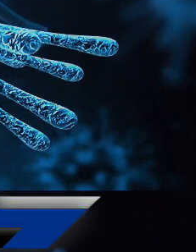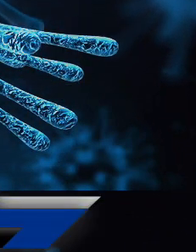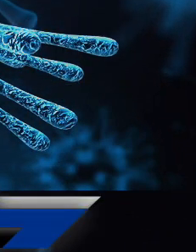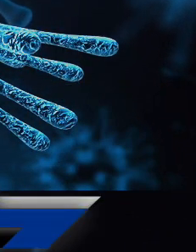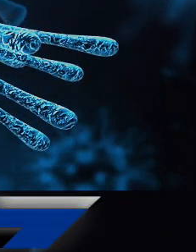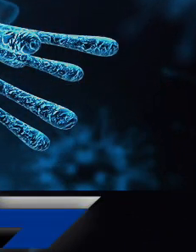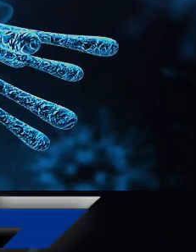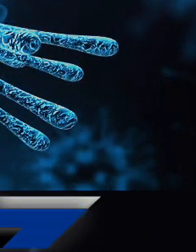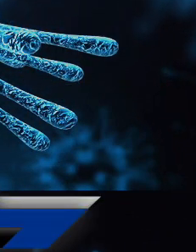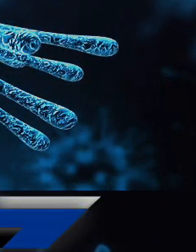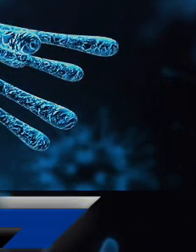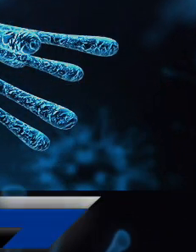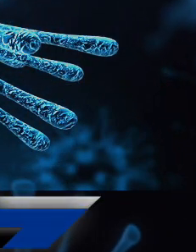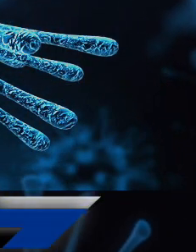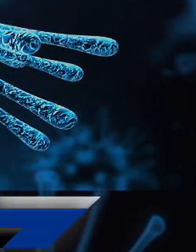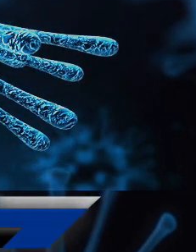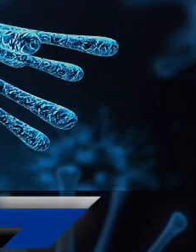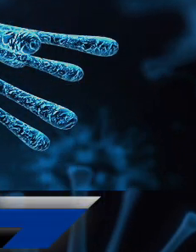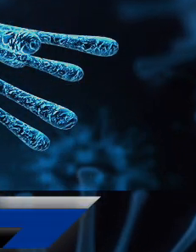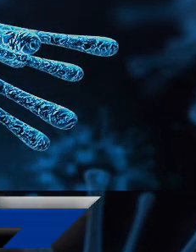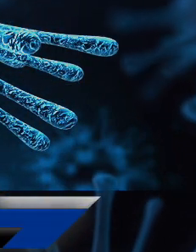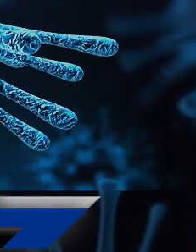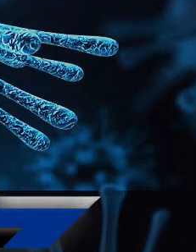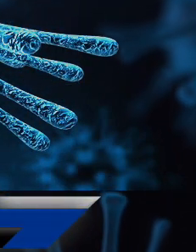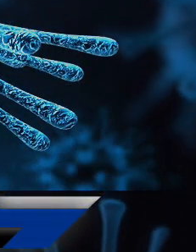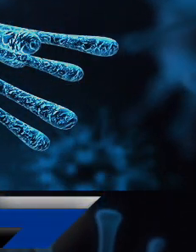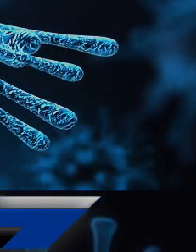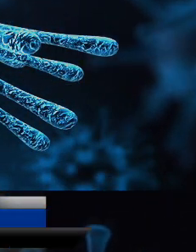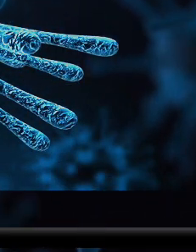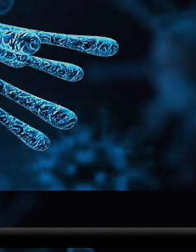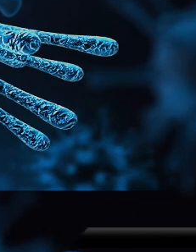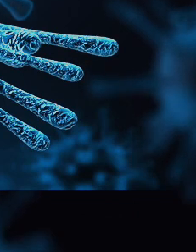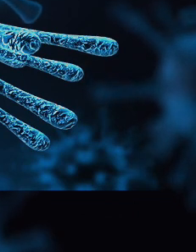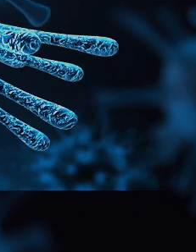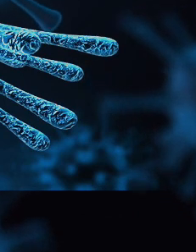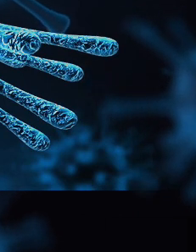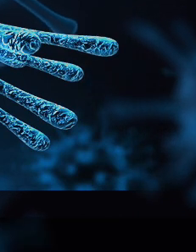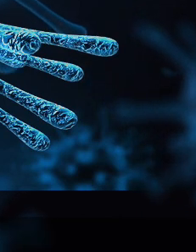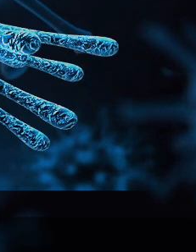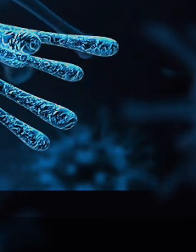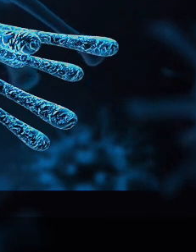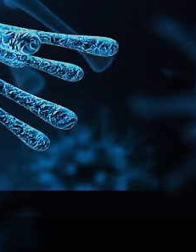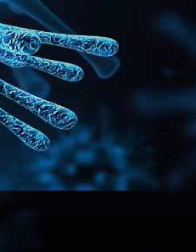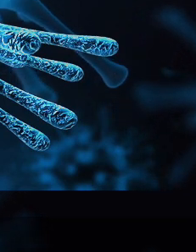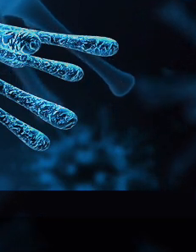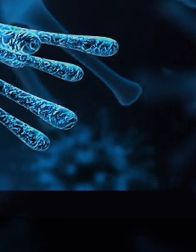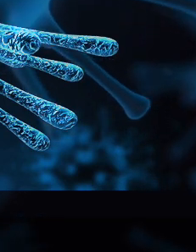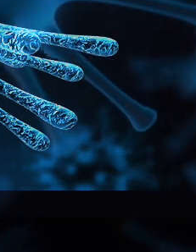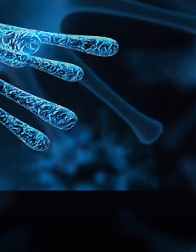Ya estás informado. No olvides darle like a este video, comparte y suscríbete a EscuchaDiari.